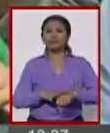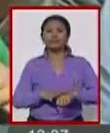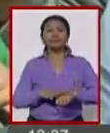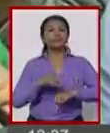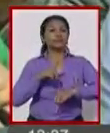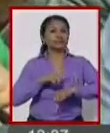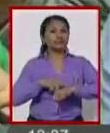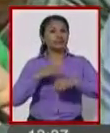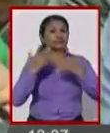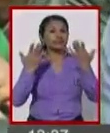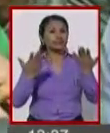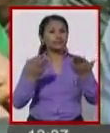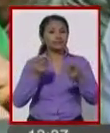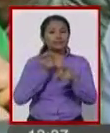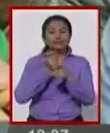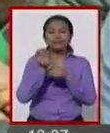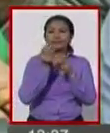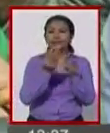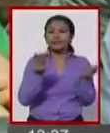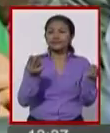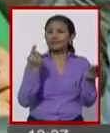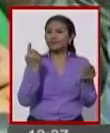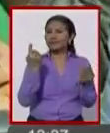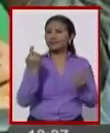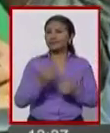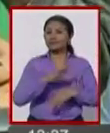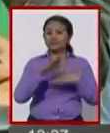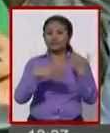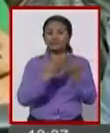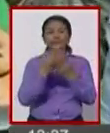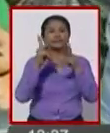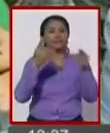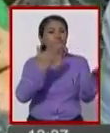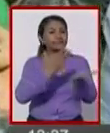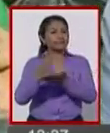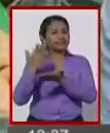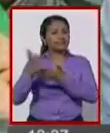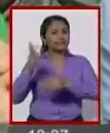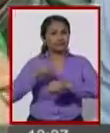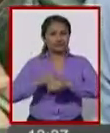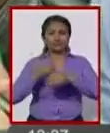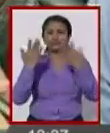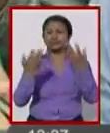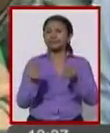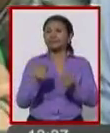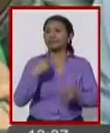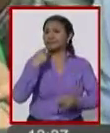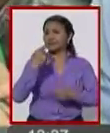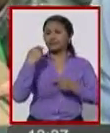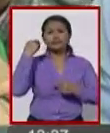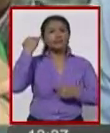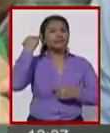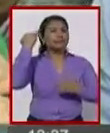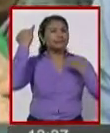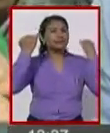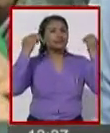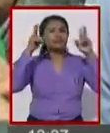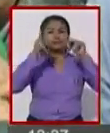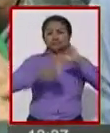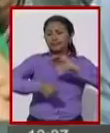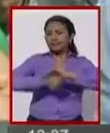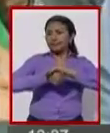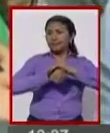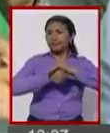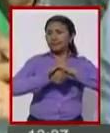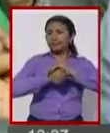Hasta el momento hay puro daño material. Todas las personas fueron evacuadas en su momento, hubieron muchos rumores de gente que podía estar en